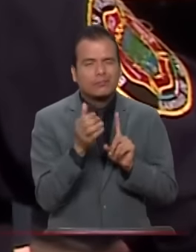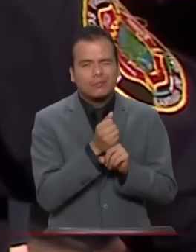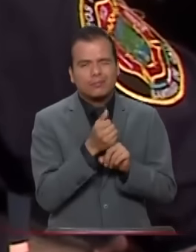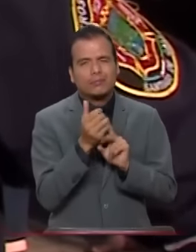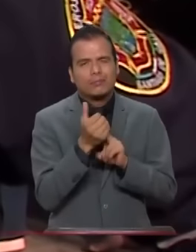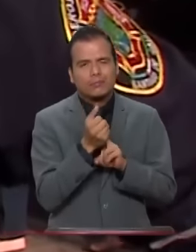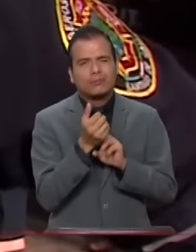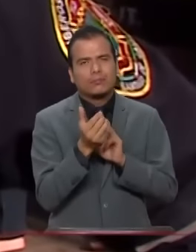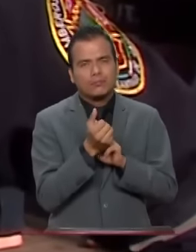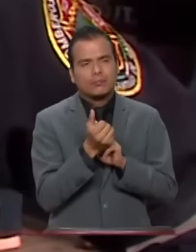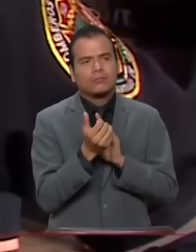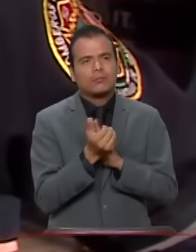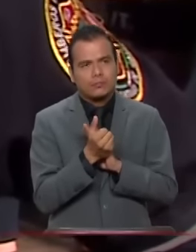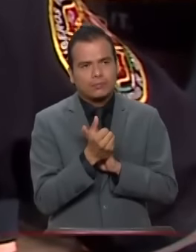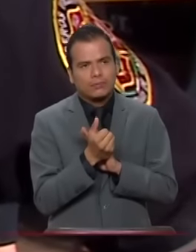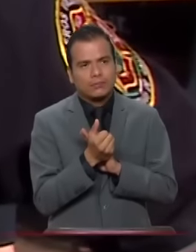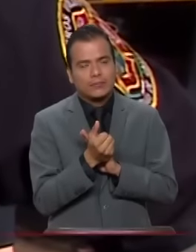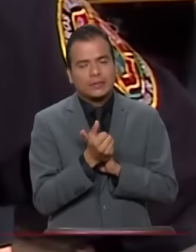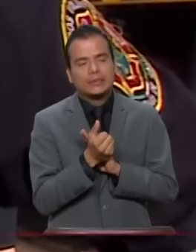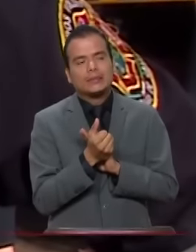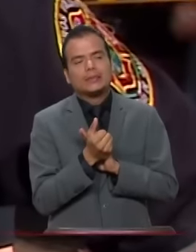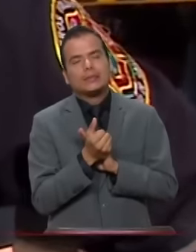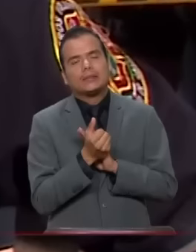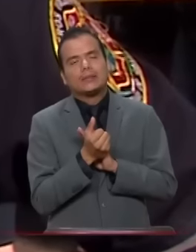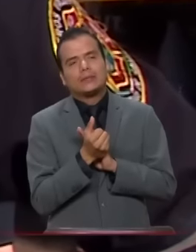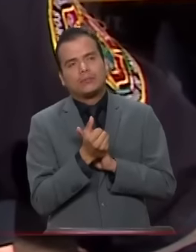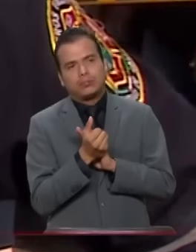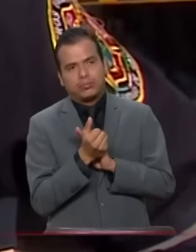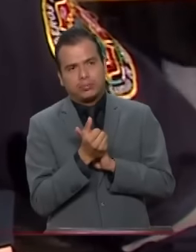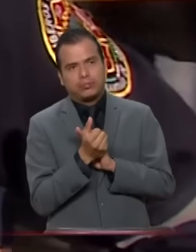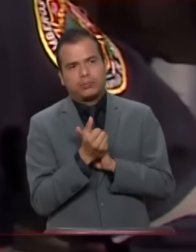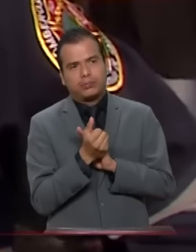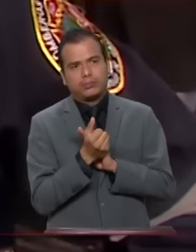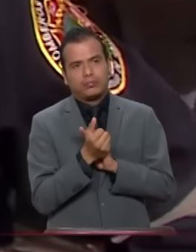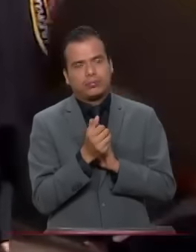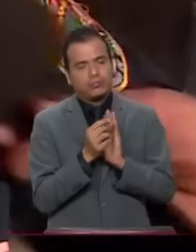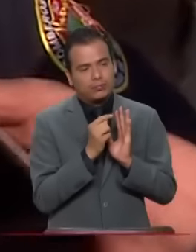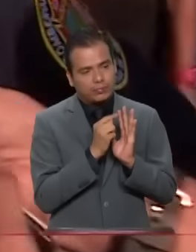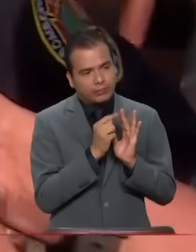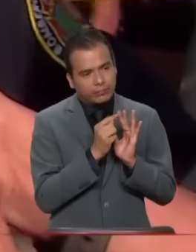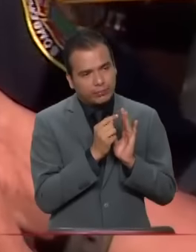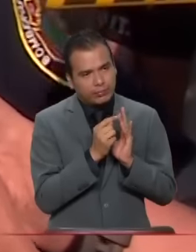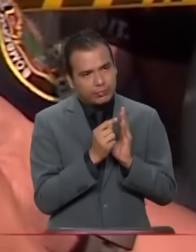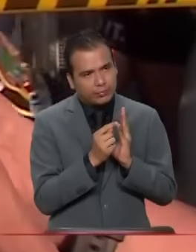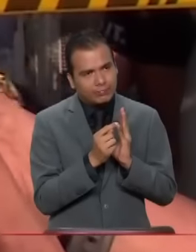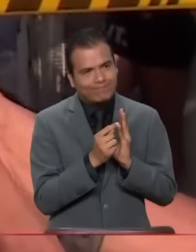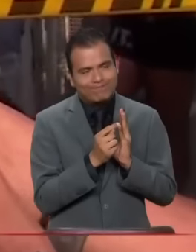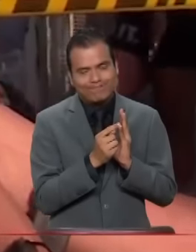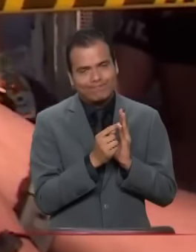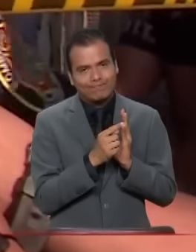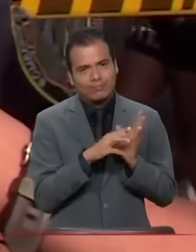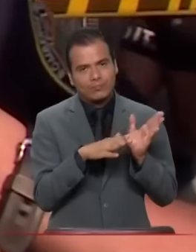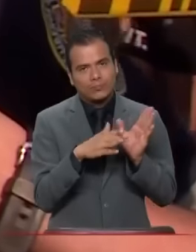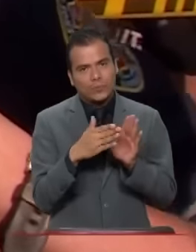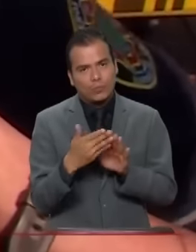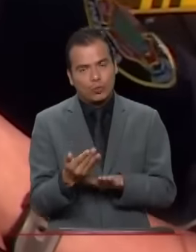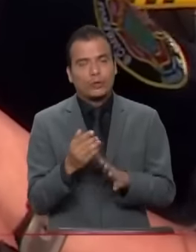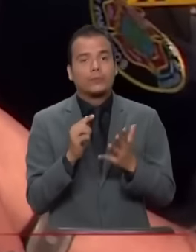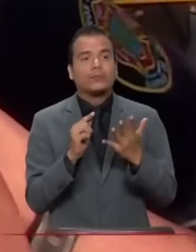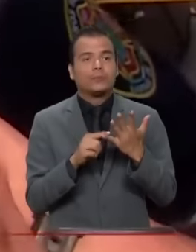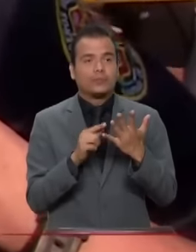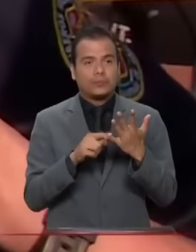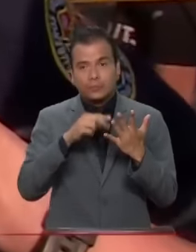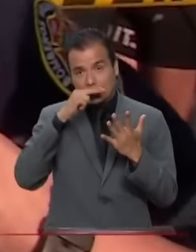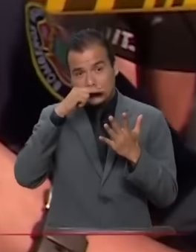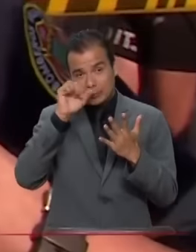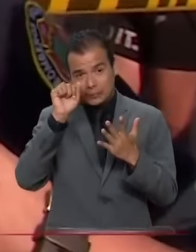cuerpos. Y en la medida que se fue verificando, pues presencia de signos vitales, logran encontrar una menor de 4 años al